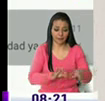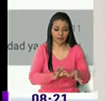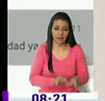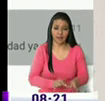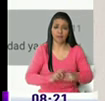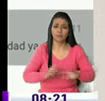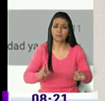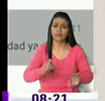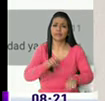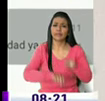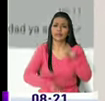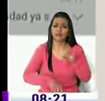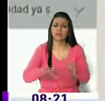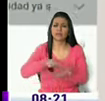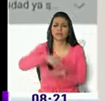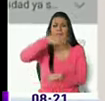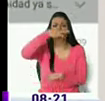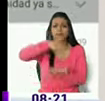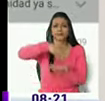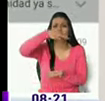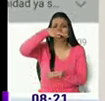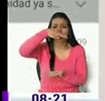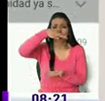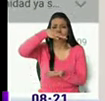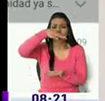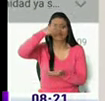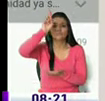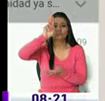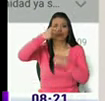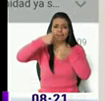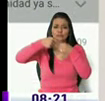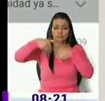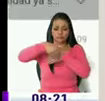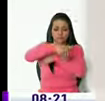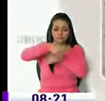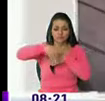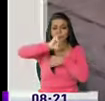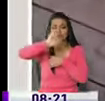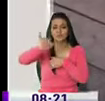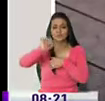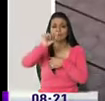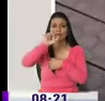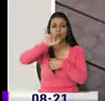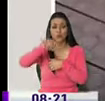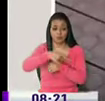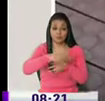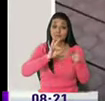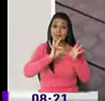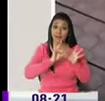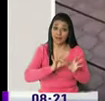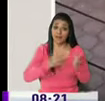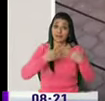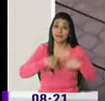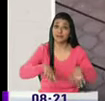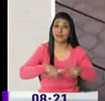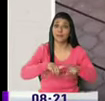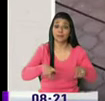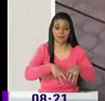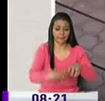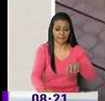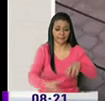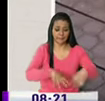en la Magdalena Alta y calles Jauja y Juan Dorado. Fueron a arreglar, amigos, el agua potable y ese los